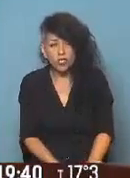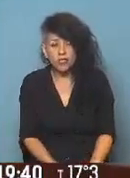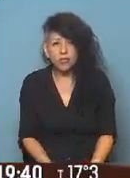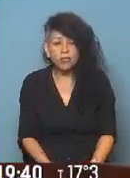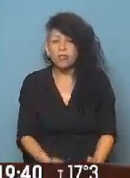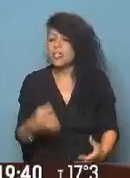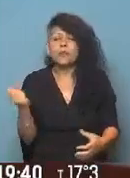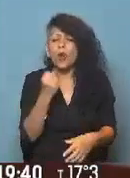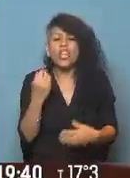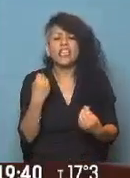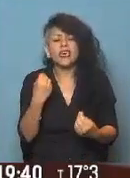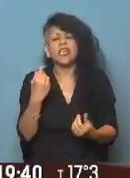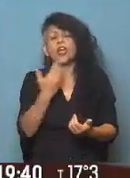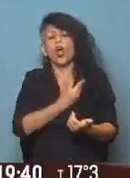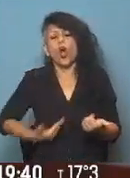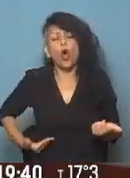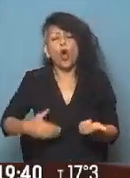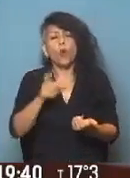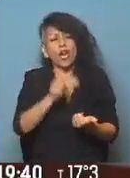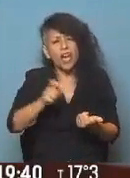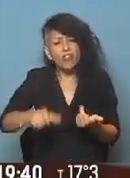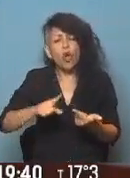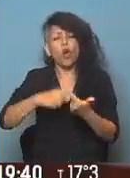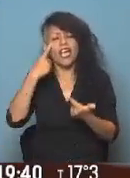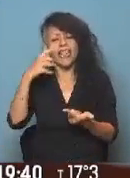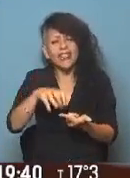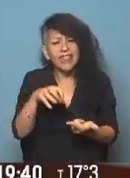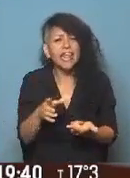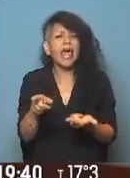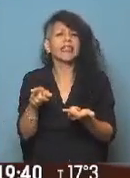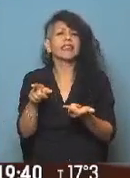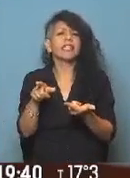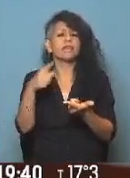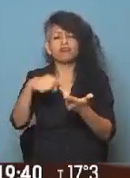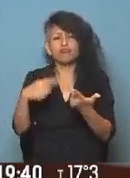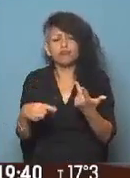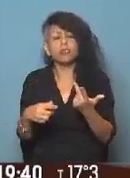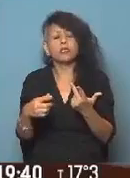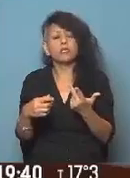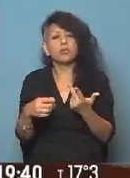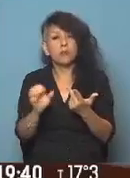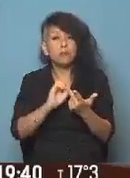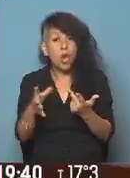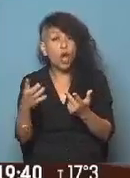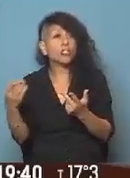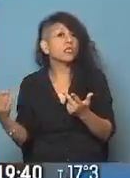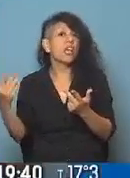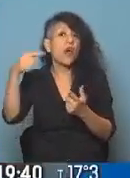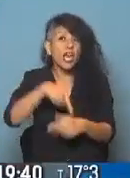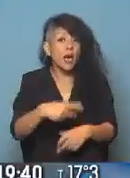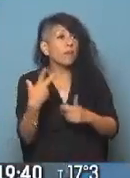gobernadores, intendentes, directores de organismos tengan que hacer cola en la oficina del jefe de gabinete para pedirle el dinero para el año que viene.